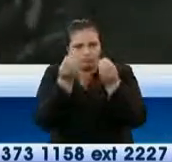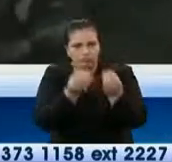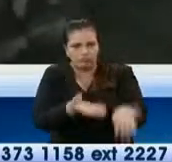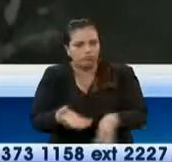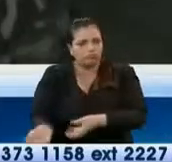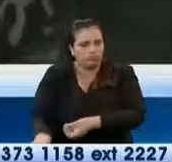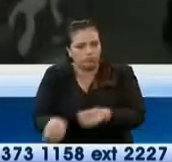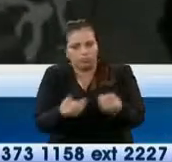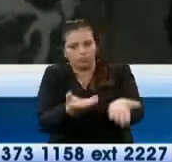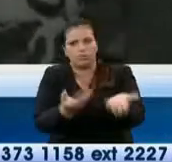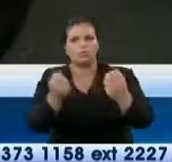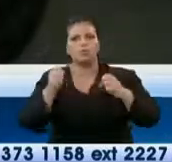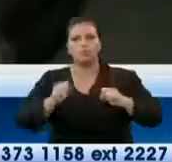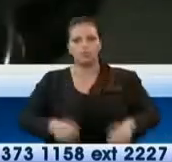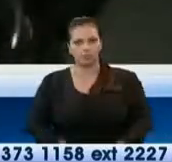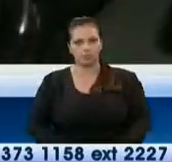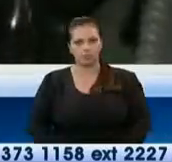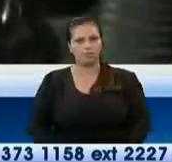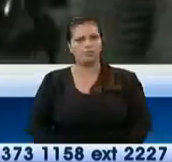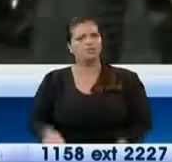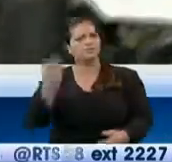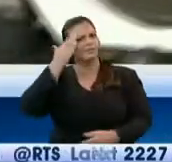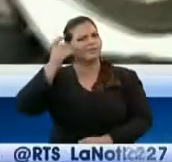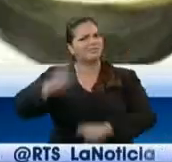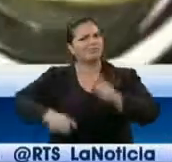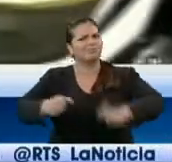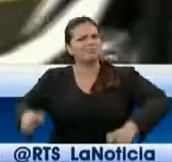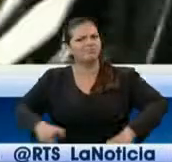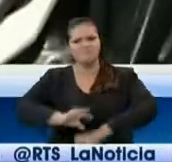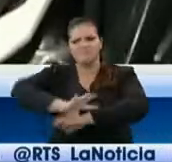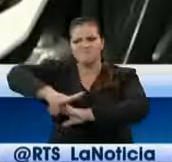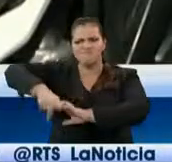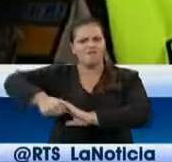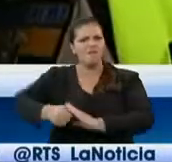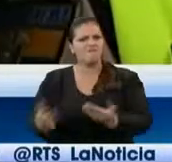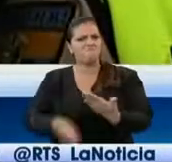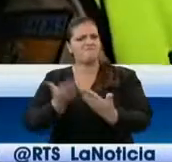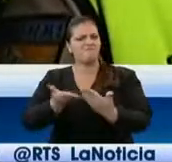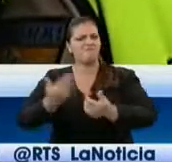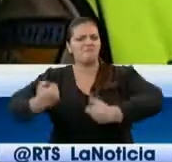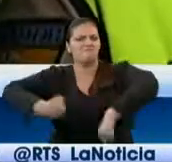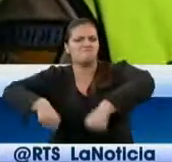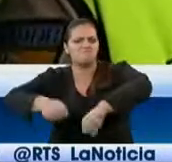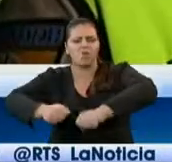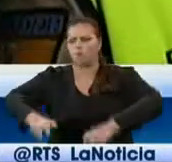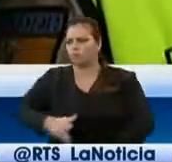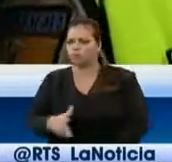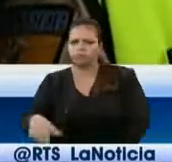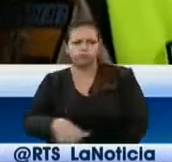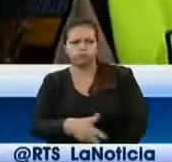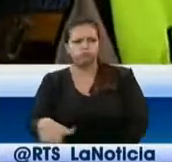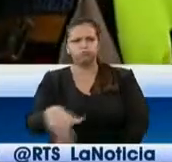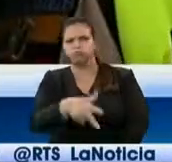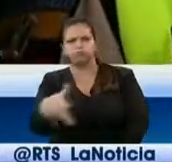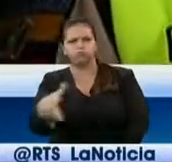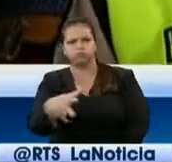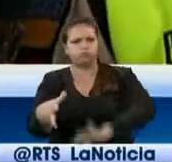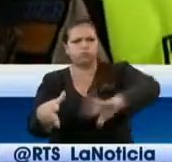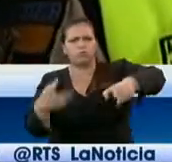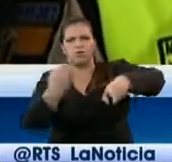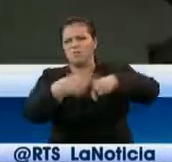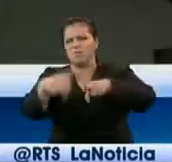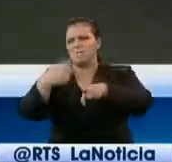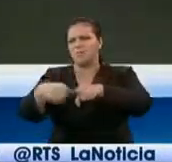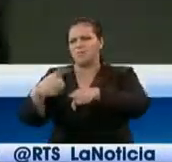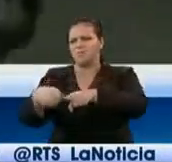transporte utilizados por los delincuentes, las motos son utilizadas para el cometimiento de hechos delictivos, especialmente robo de personas, robo de